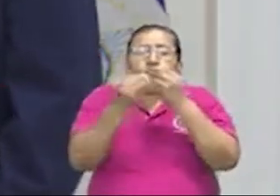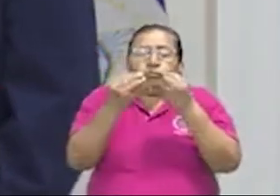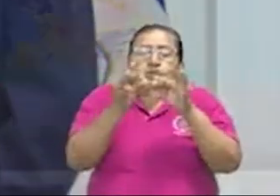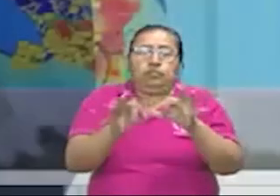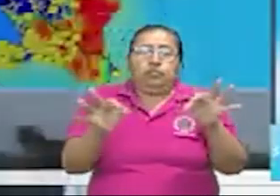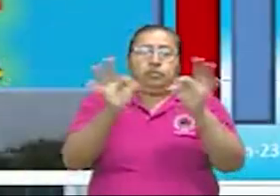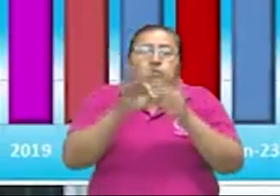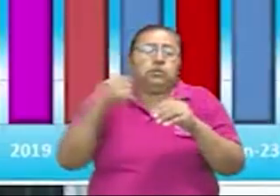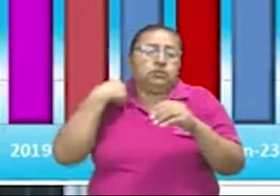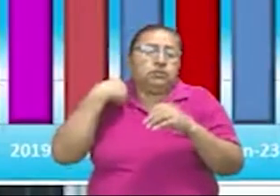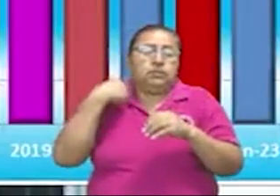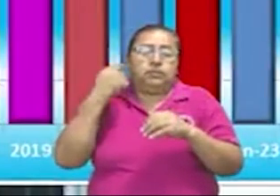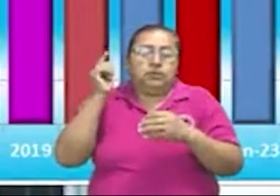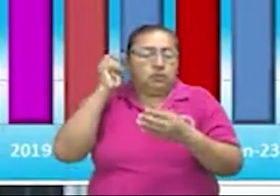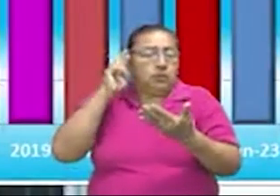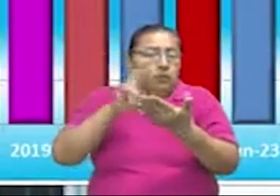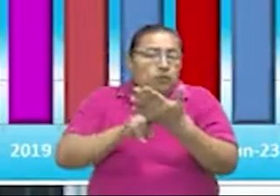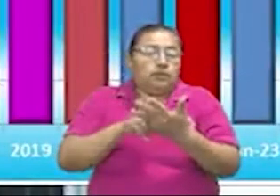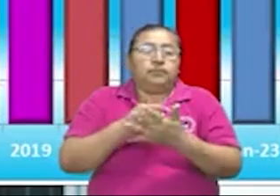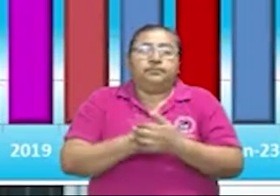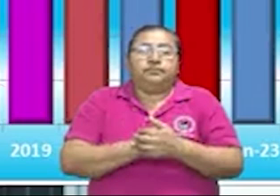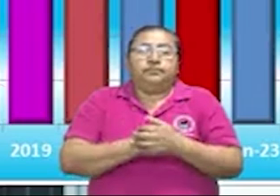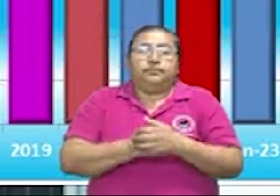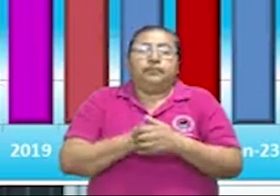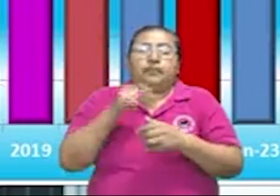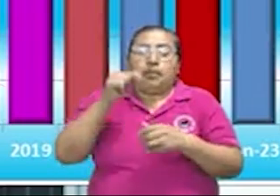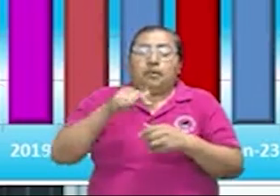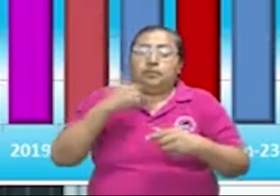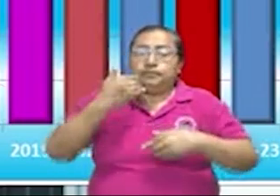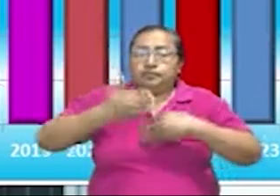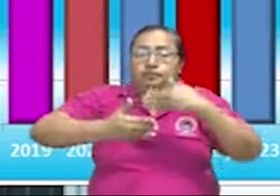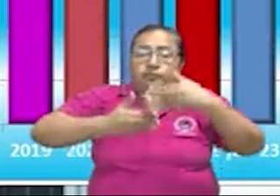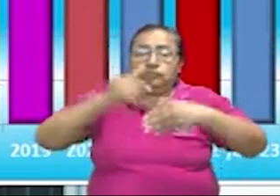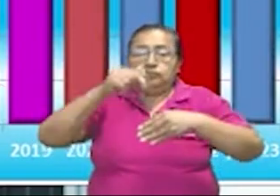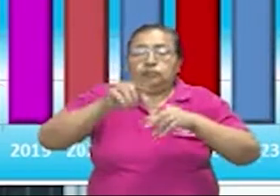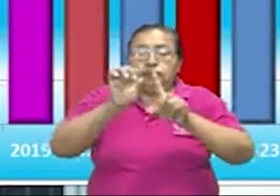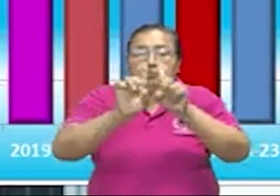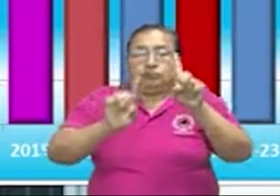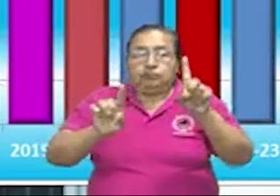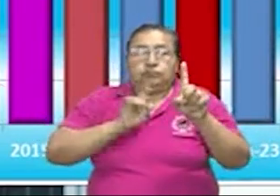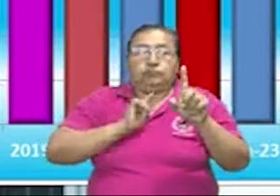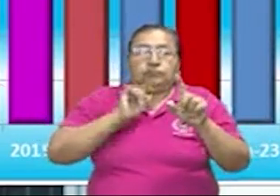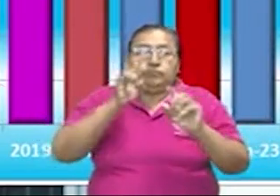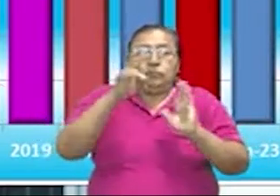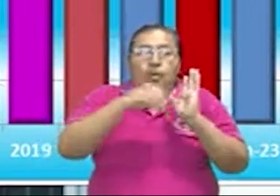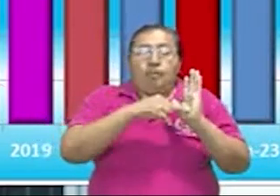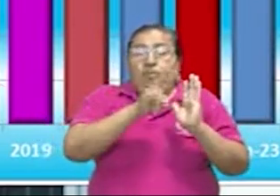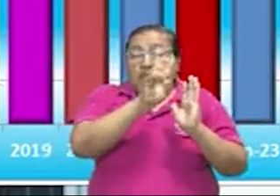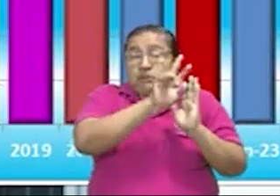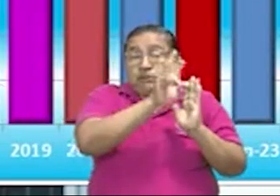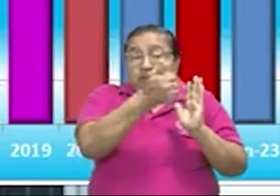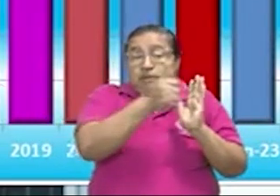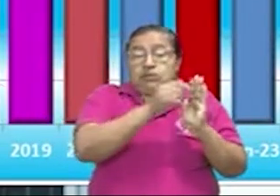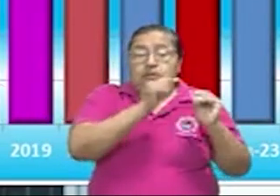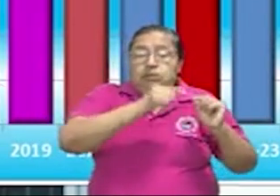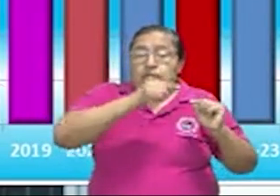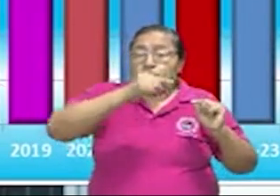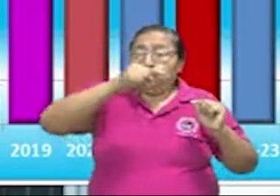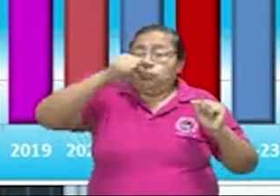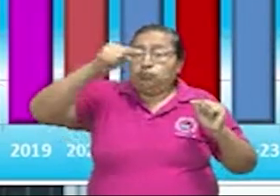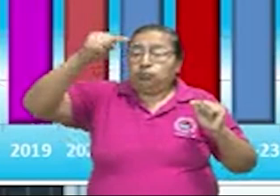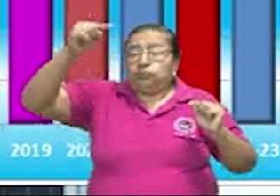que siempre lo tengamos en cuenta. Y esta es la evolución de ese índice a cómo estaba en el 2006 y cómo año con